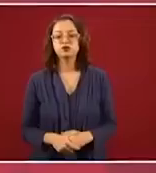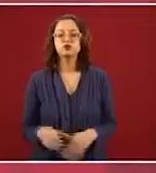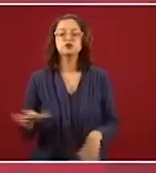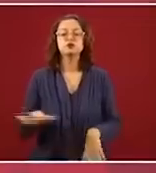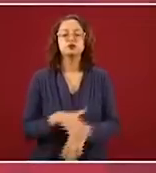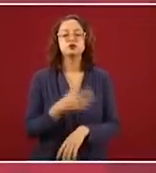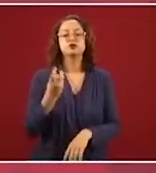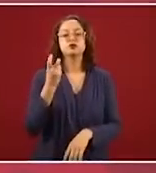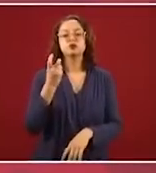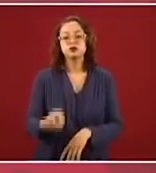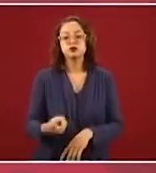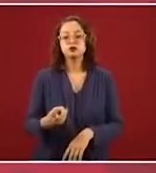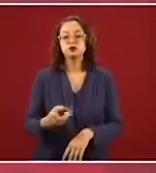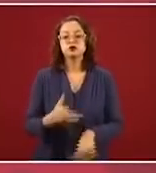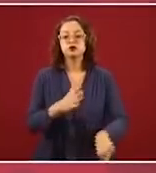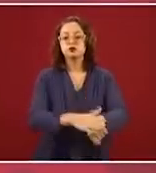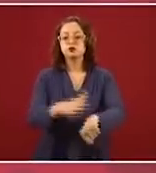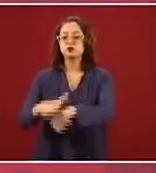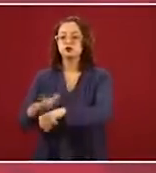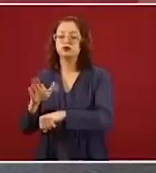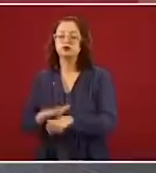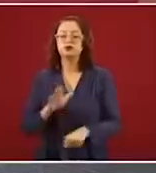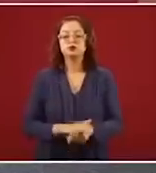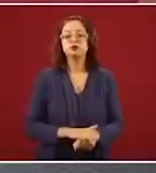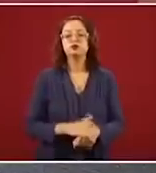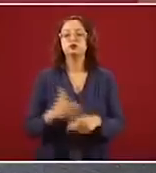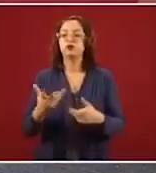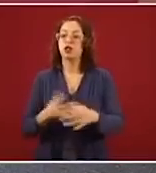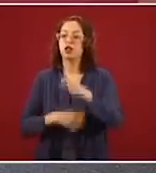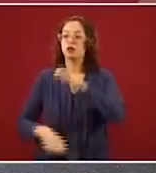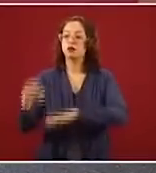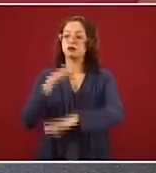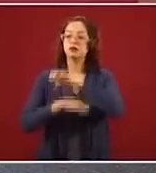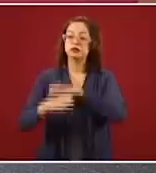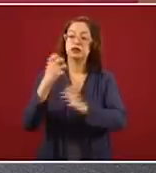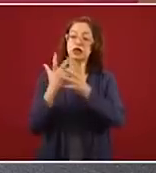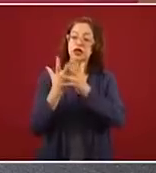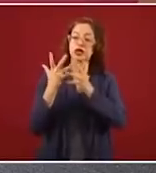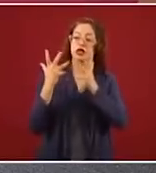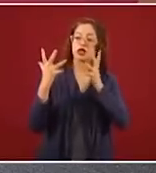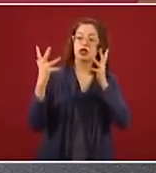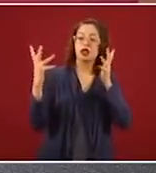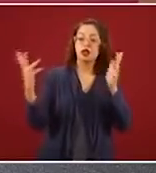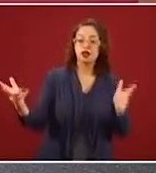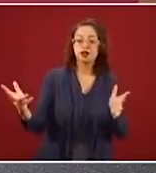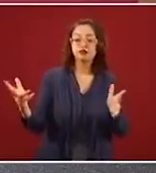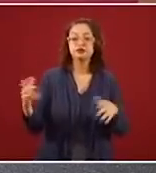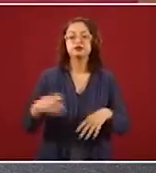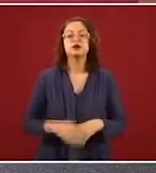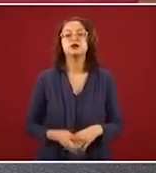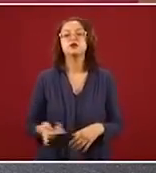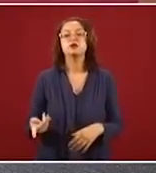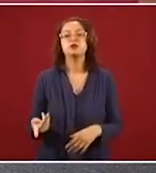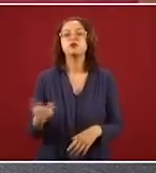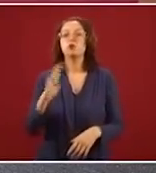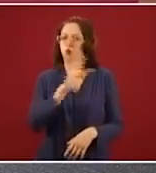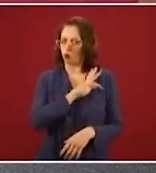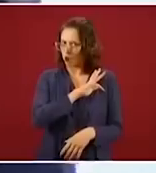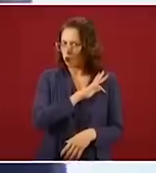estamos invitando que sean empresas grandes, grandes, que tengan